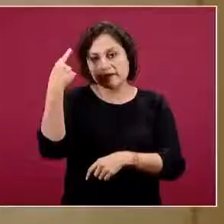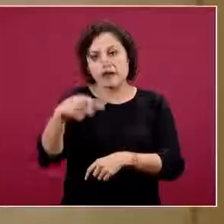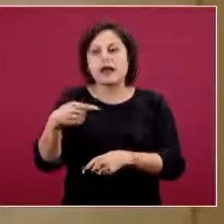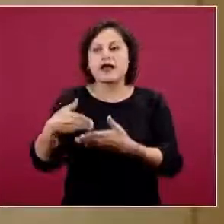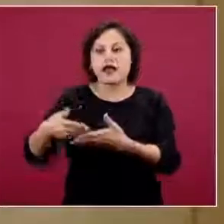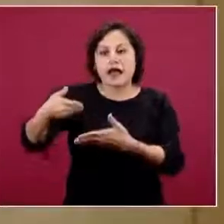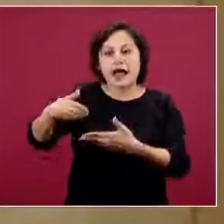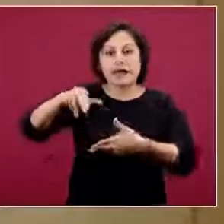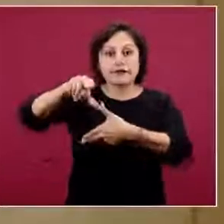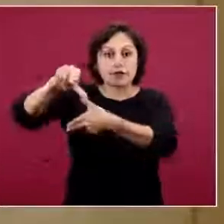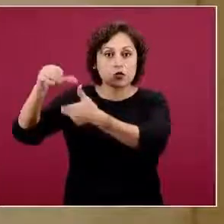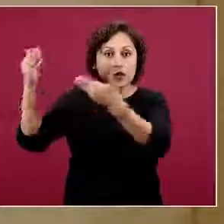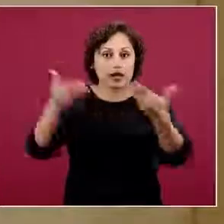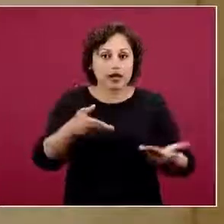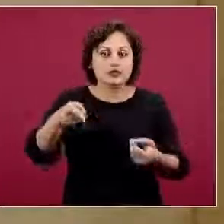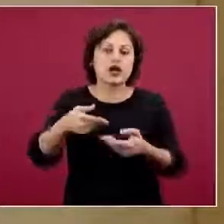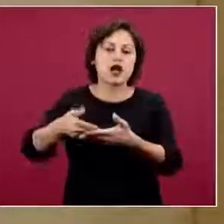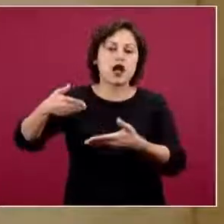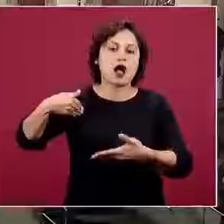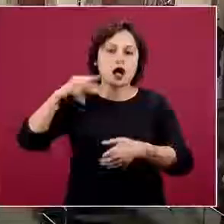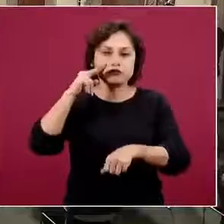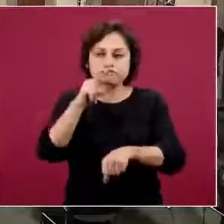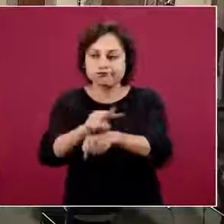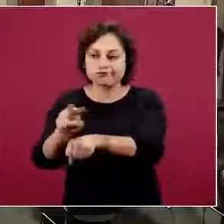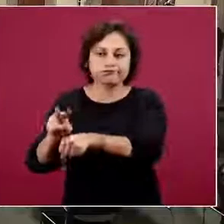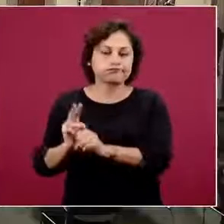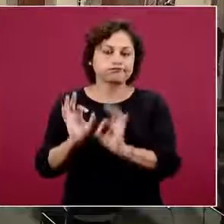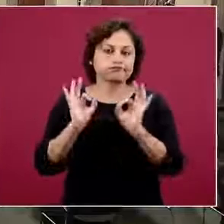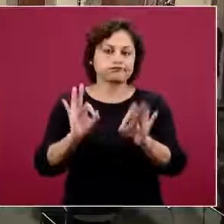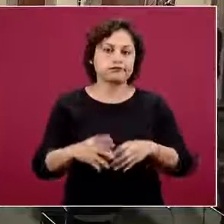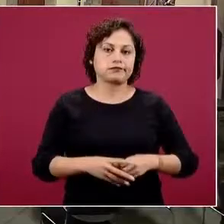momento antes del impacto. La que sigue, por favor.